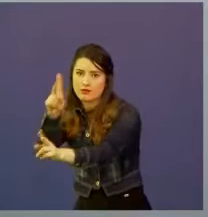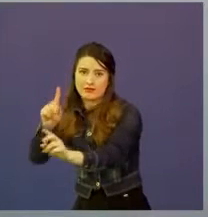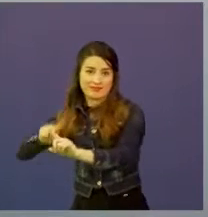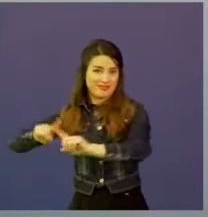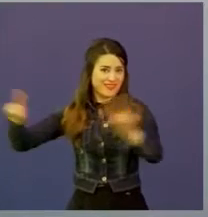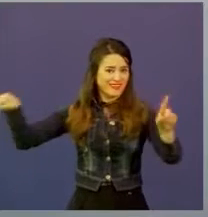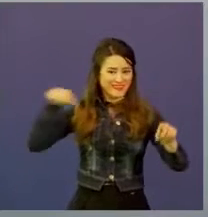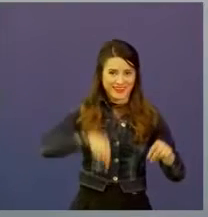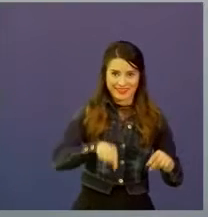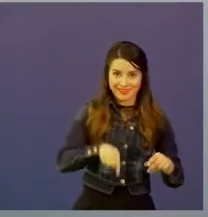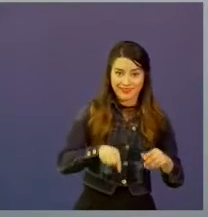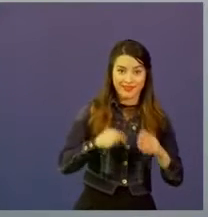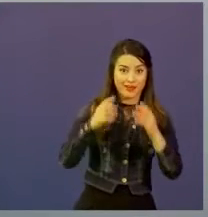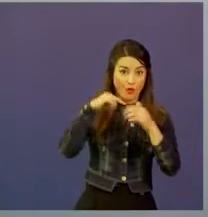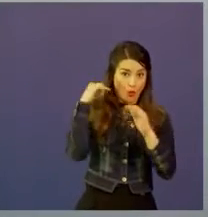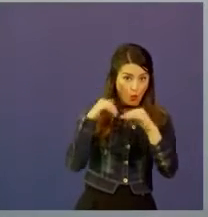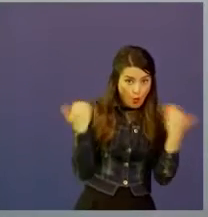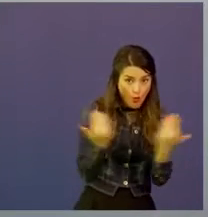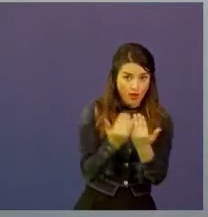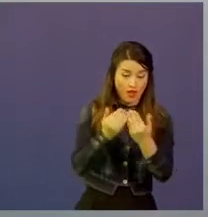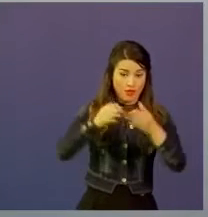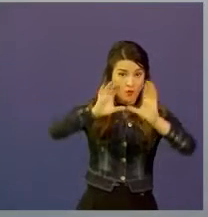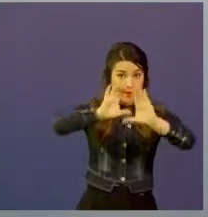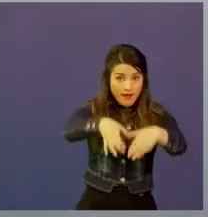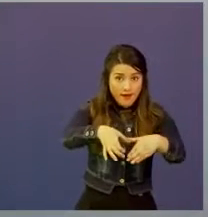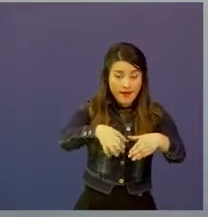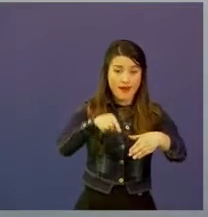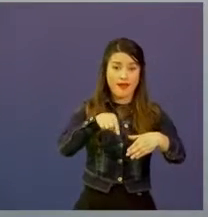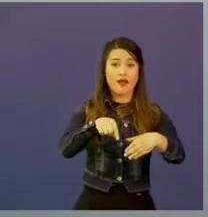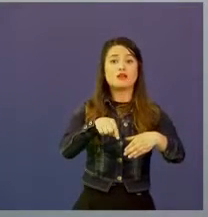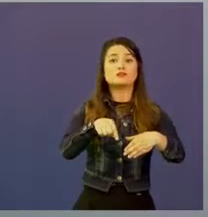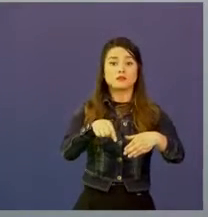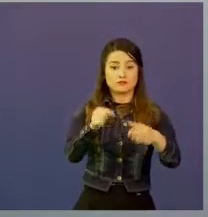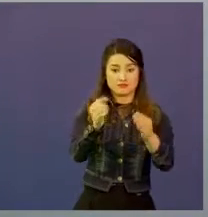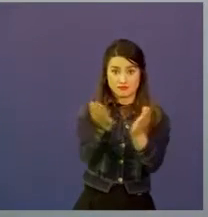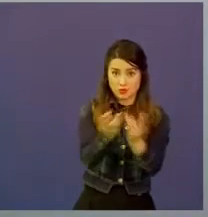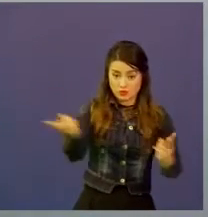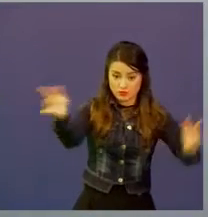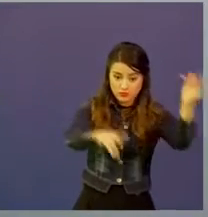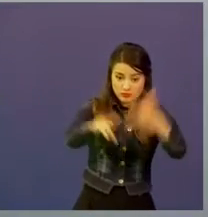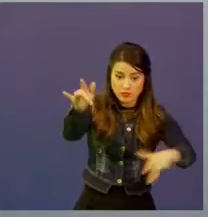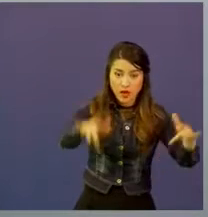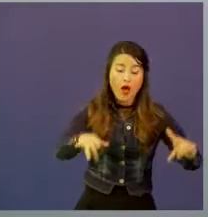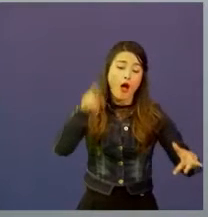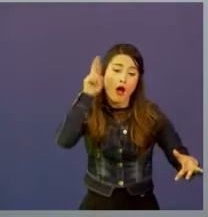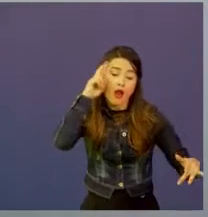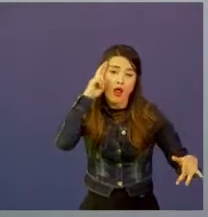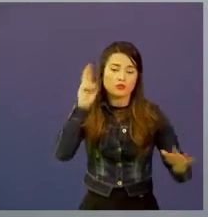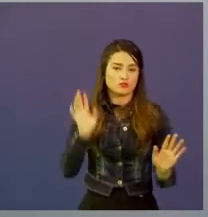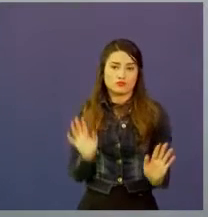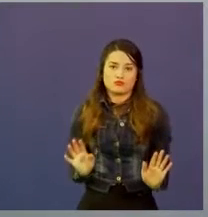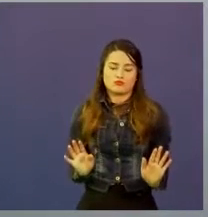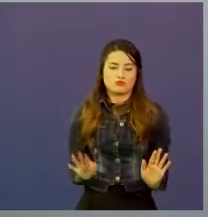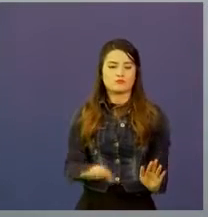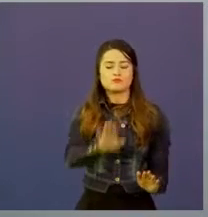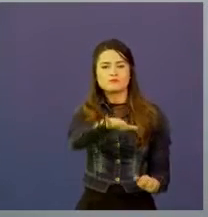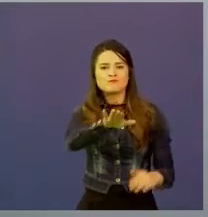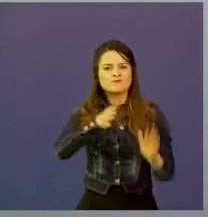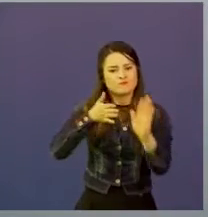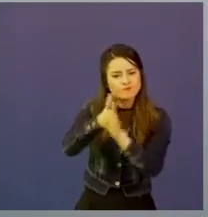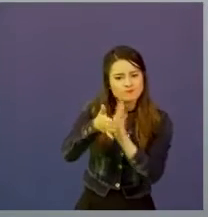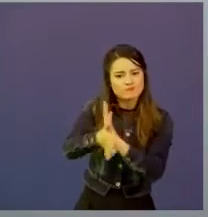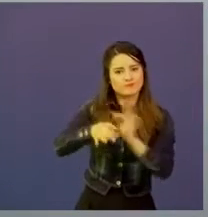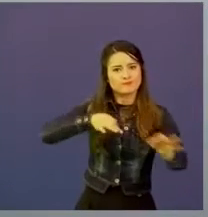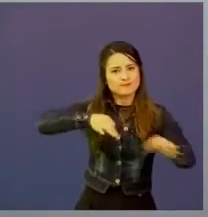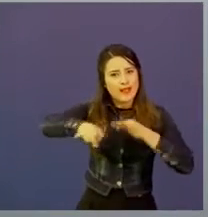Los estudiantes olvidan lo que aprenden en pocos meses y no tienen la capacidad de darle una aplicación práctica. Entonces, yo pienso que un juego